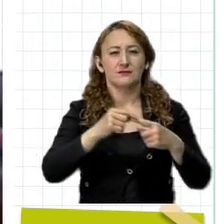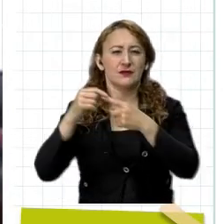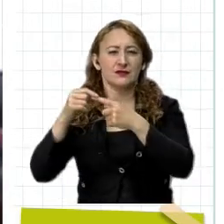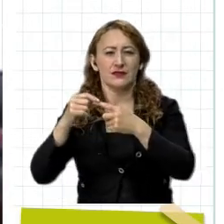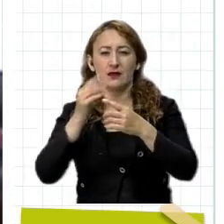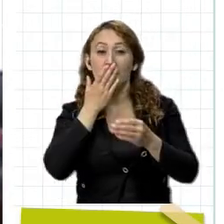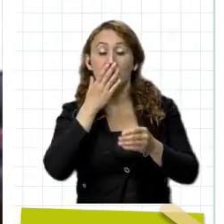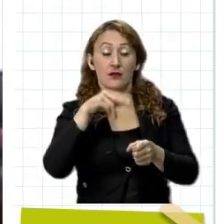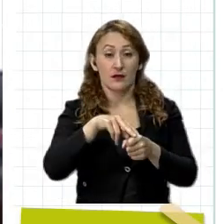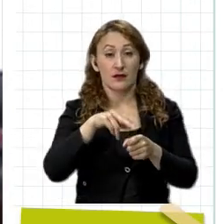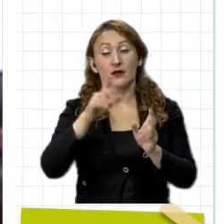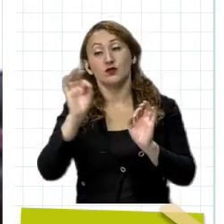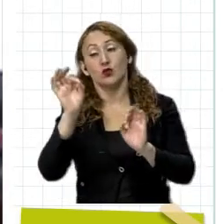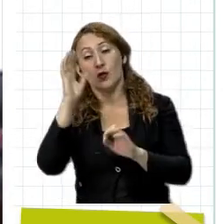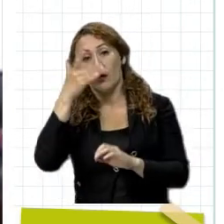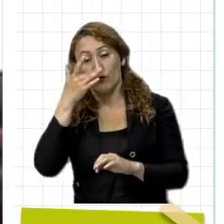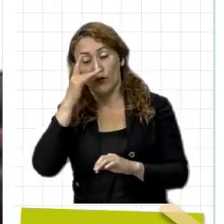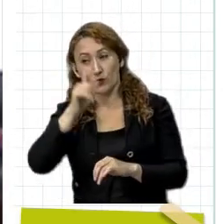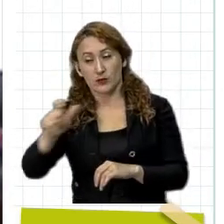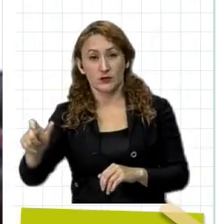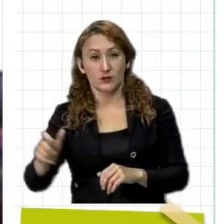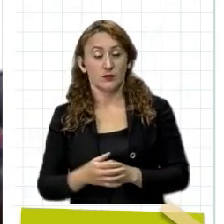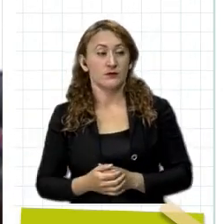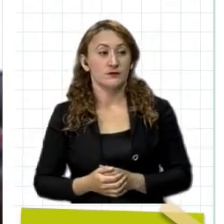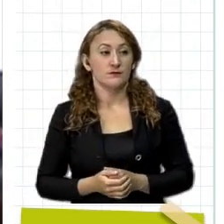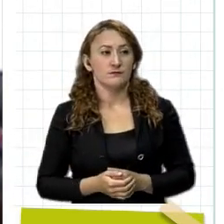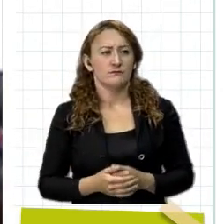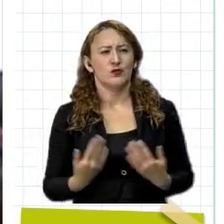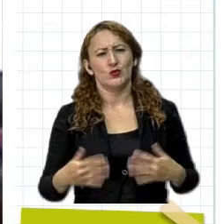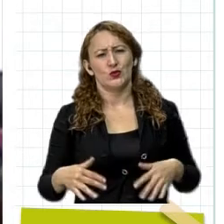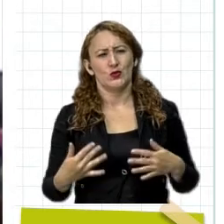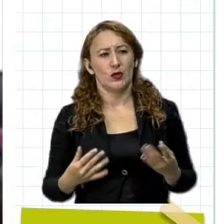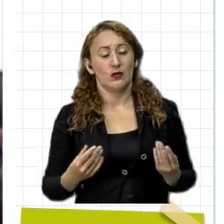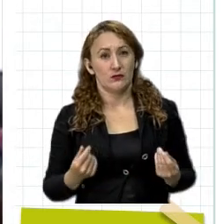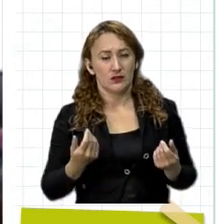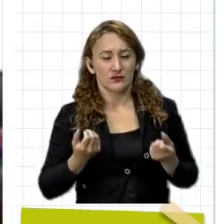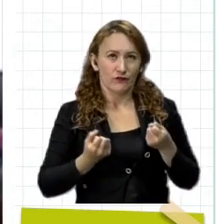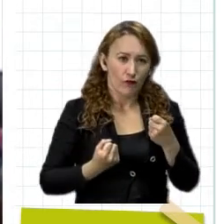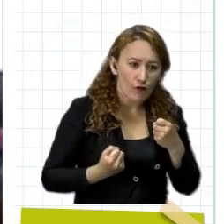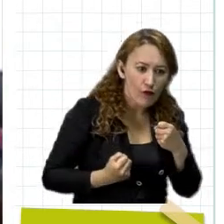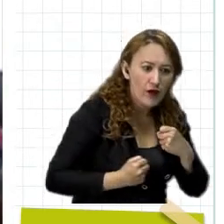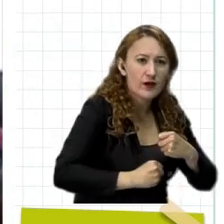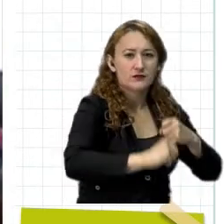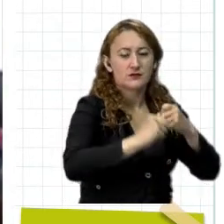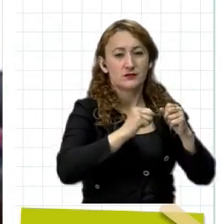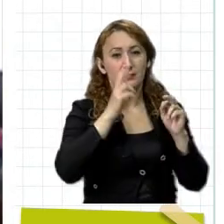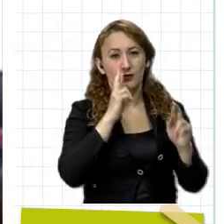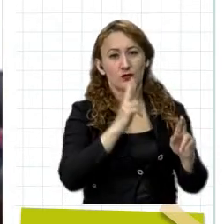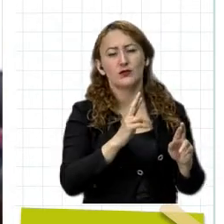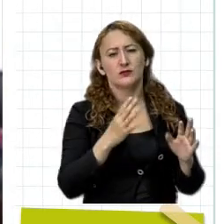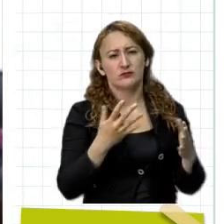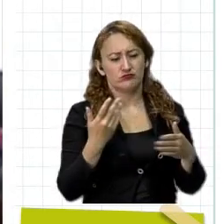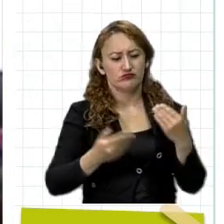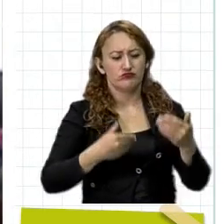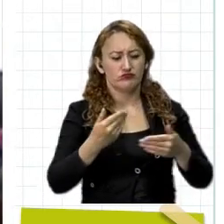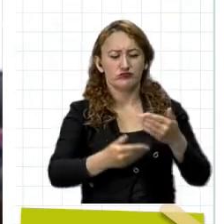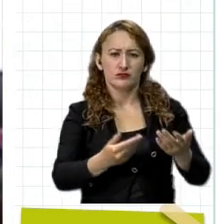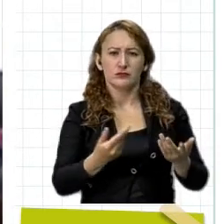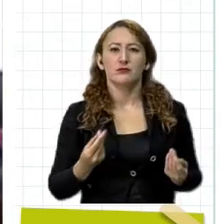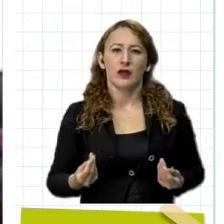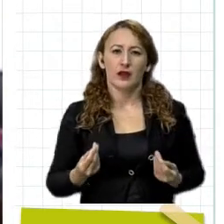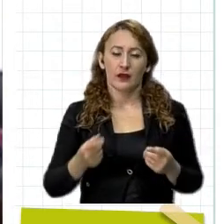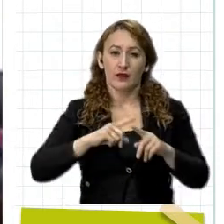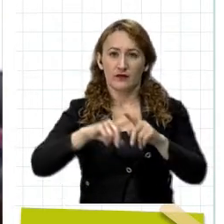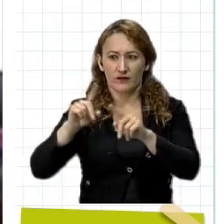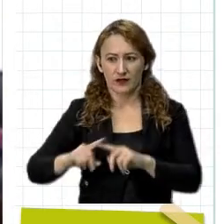afrocolombianos y de los valiosos indígenas y afrocolombianos y de los valiosos esfuerzos que reconocemos que se han realizado para brindar